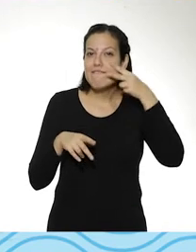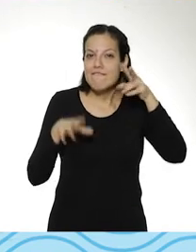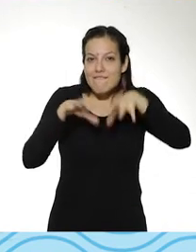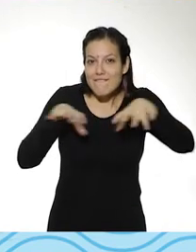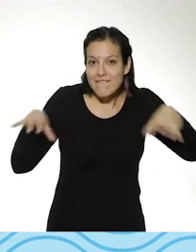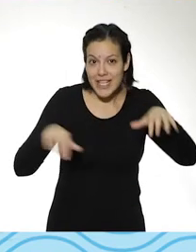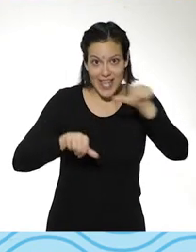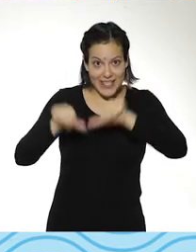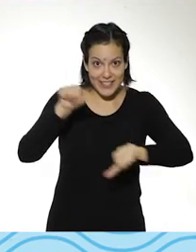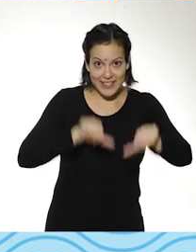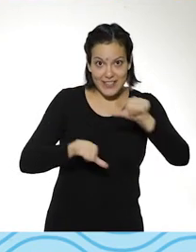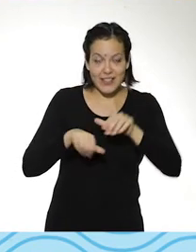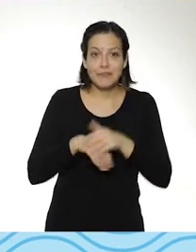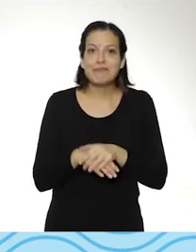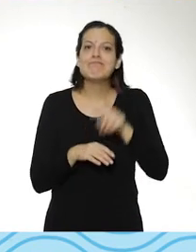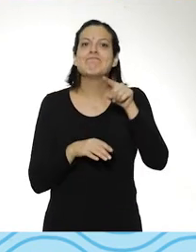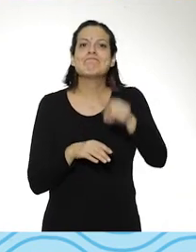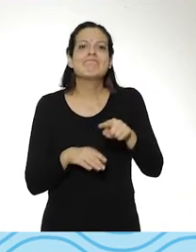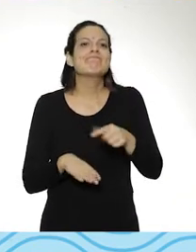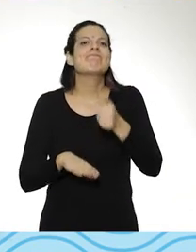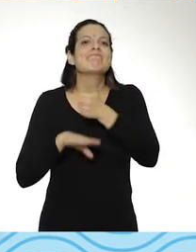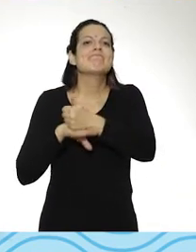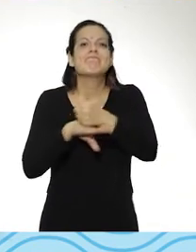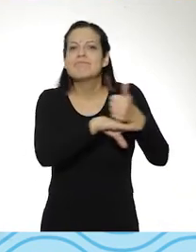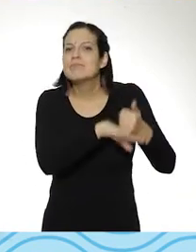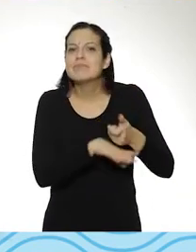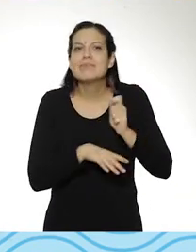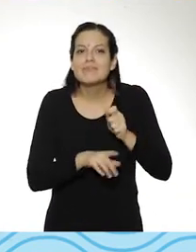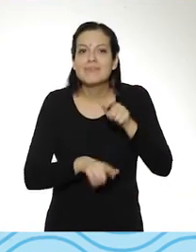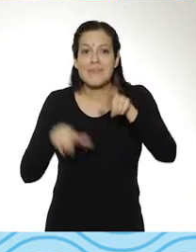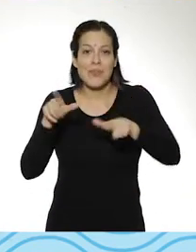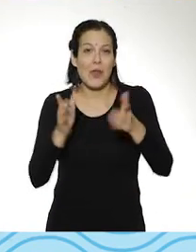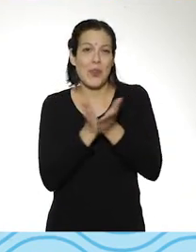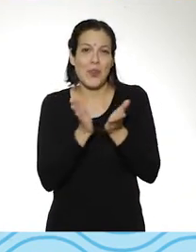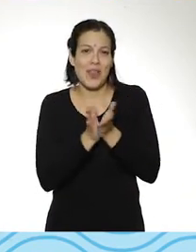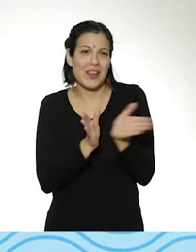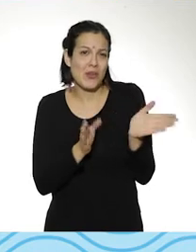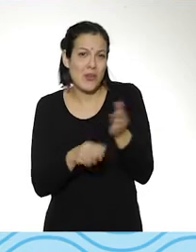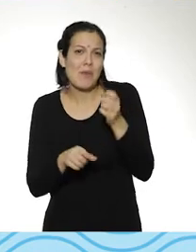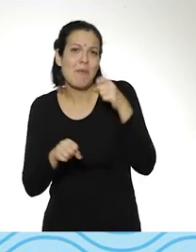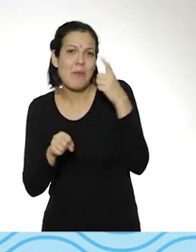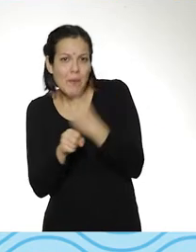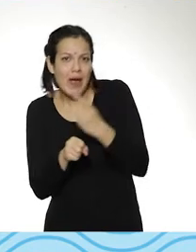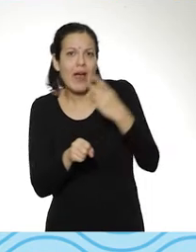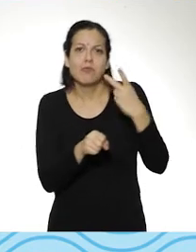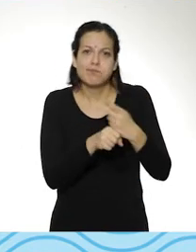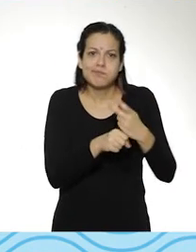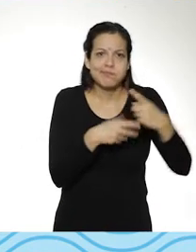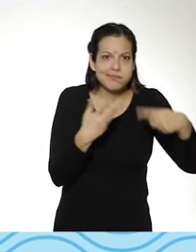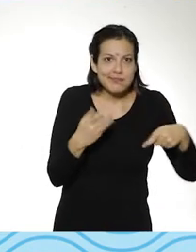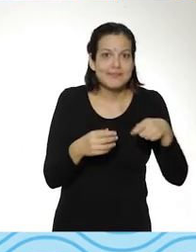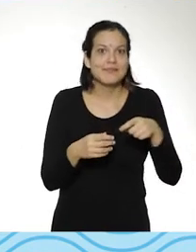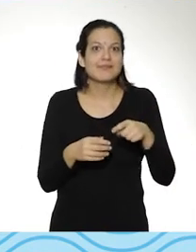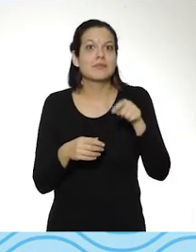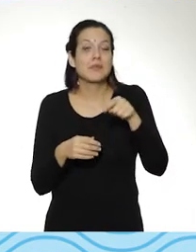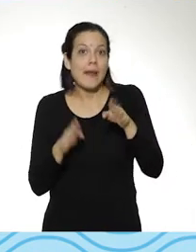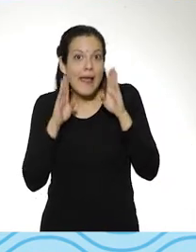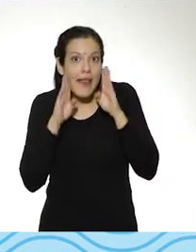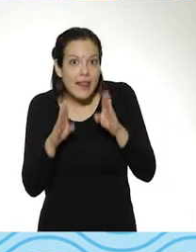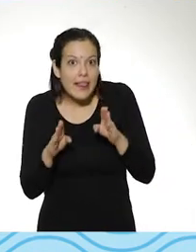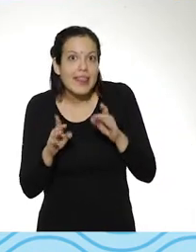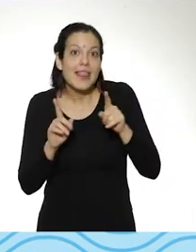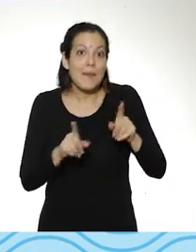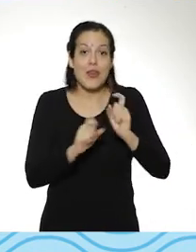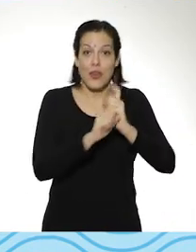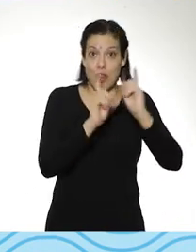de Ciencias? En ella participan los estudiantes de todos los niveles y para ellos, tanto así como para